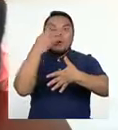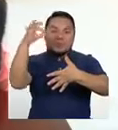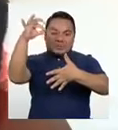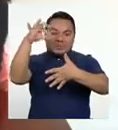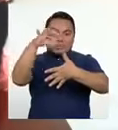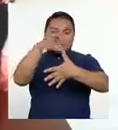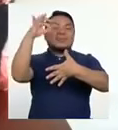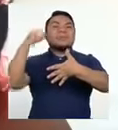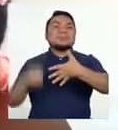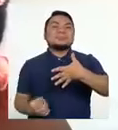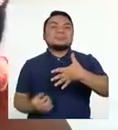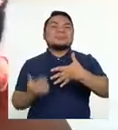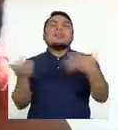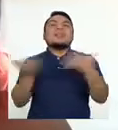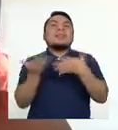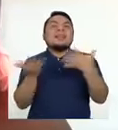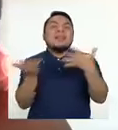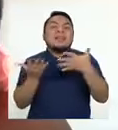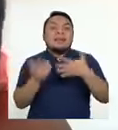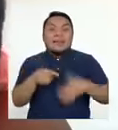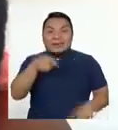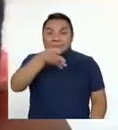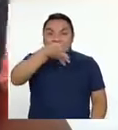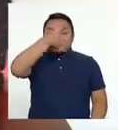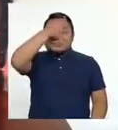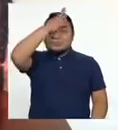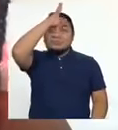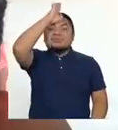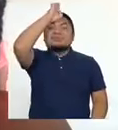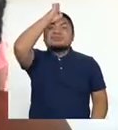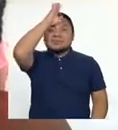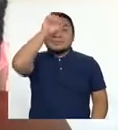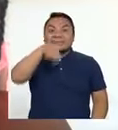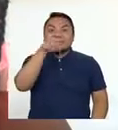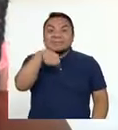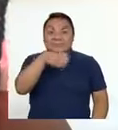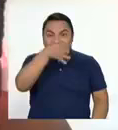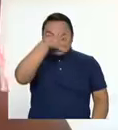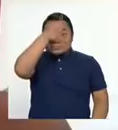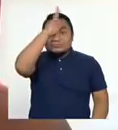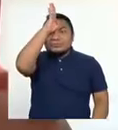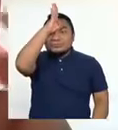¿Qué falta ahora? ¡Su cresta! ¡Sí!